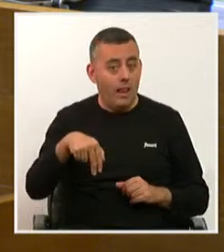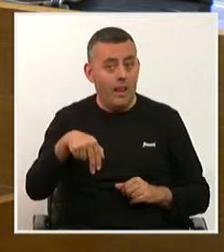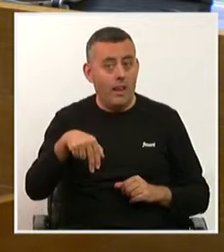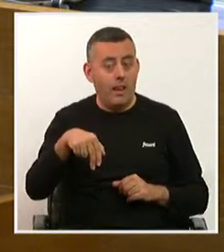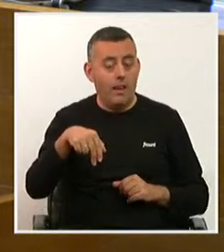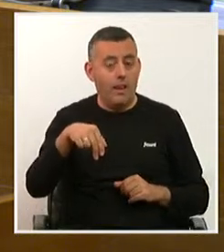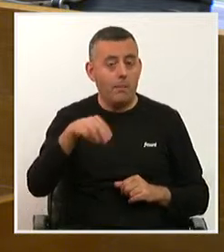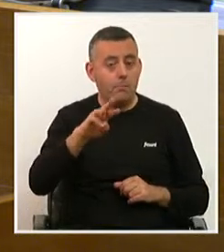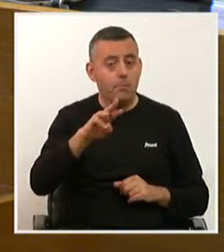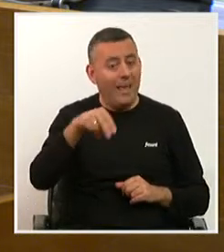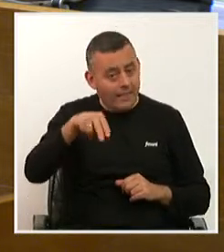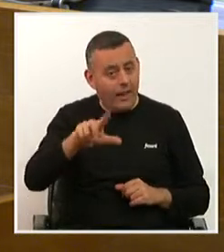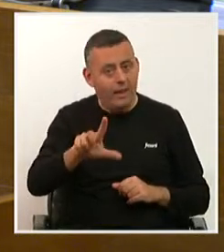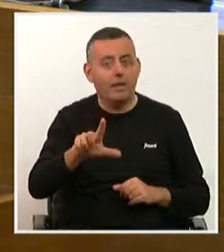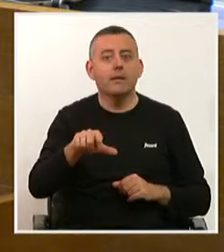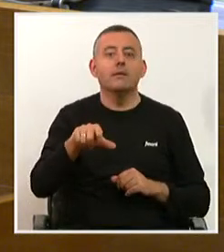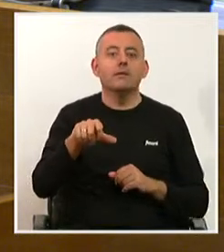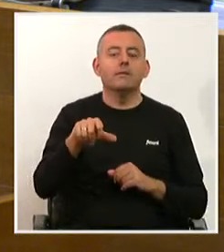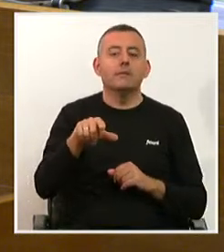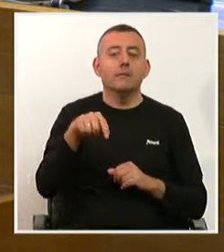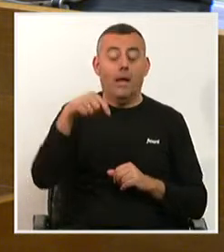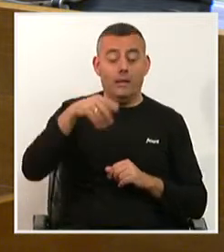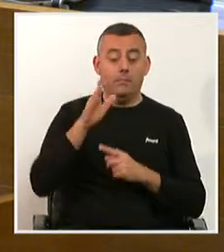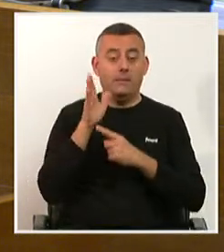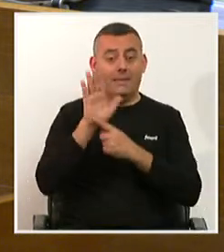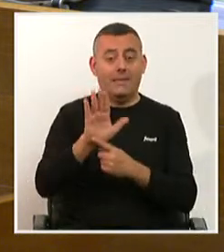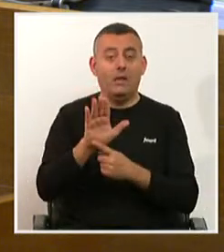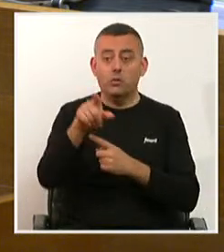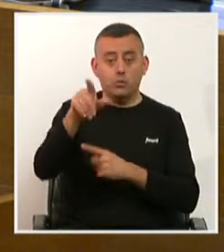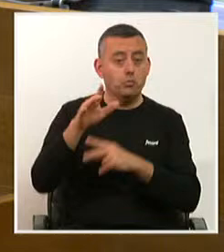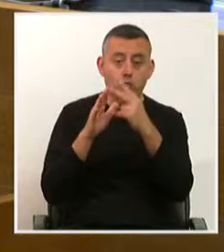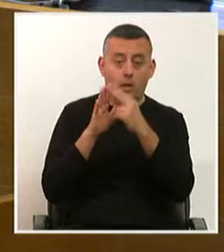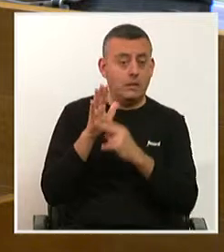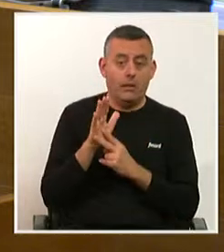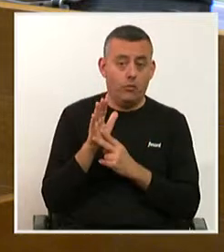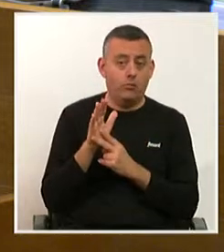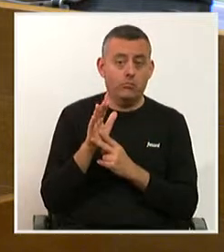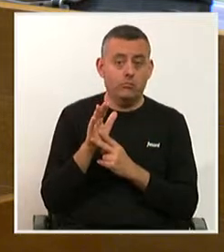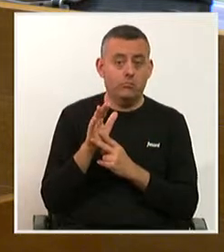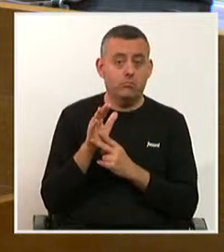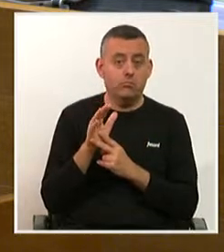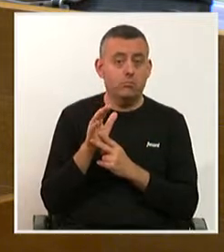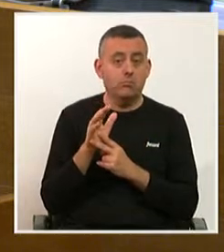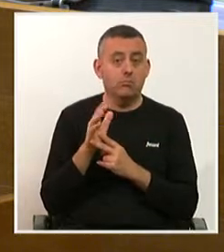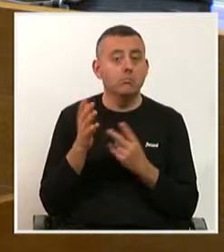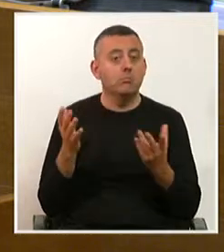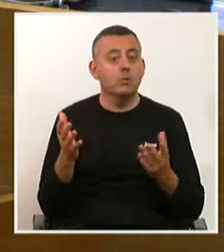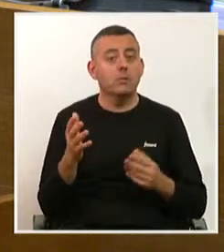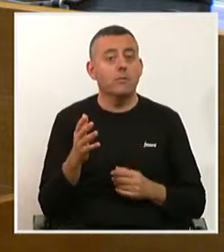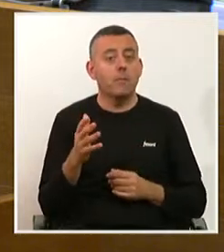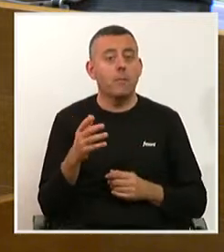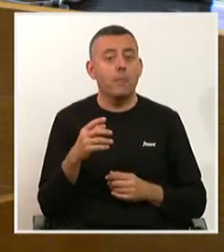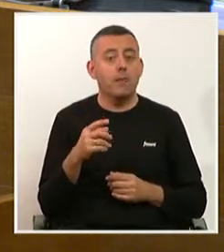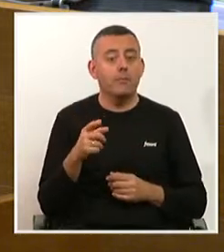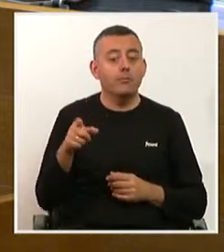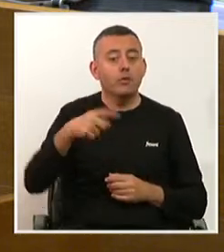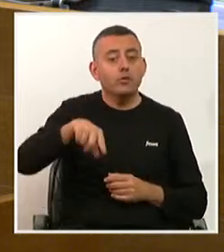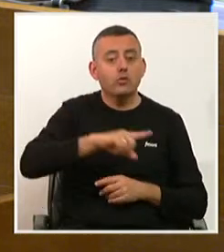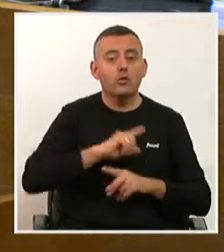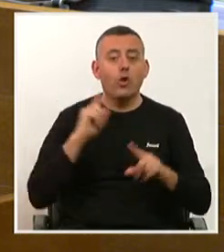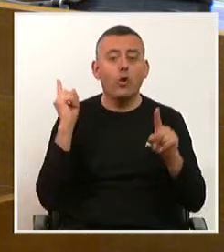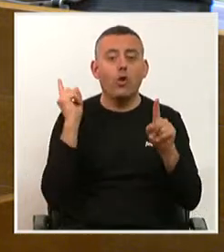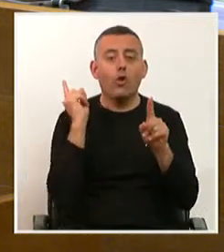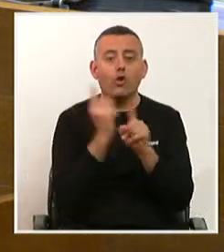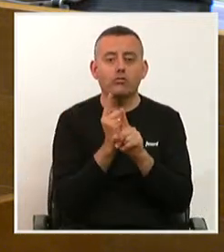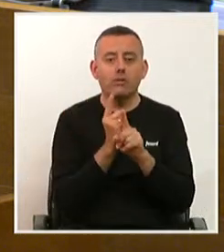habramos del problema que crea las grandes empresas nosotros estamos en contra de los globalistas y y y de